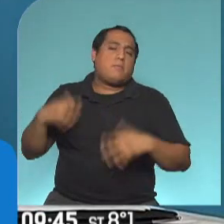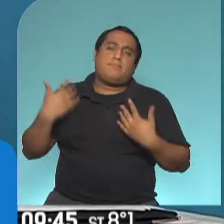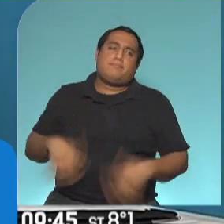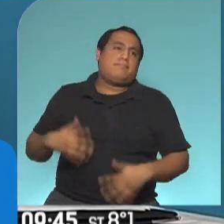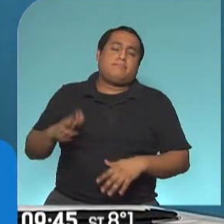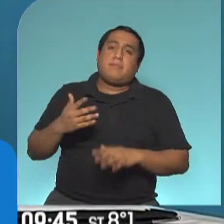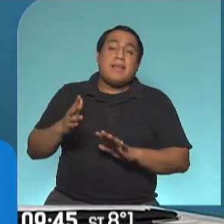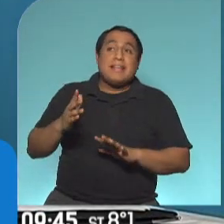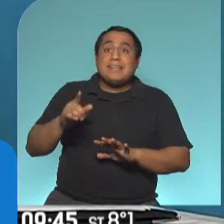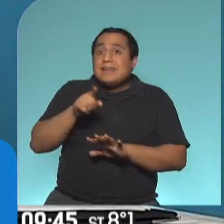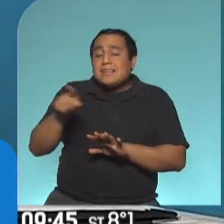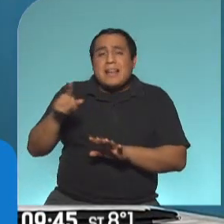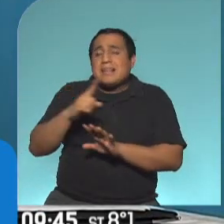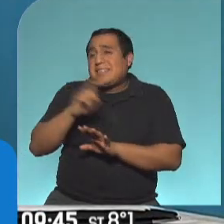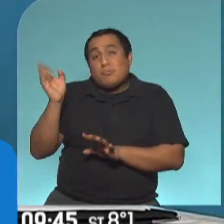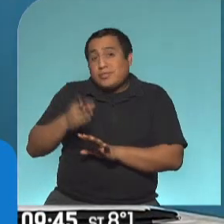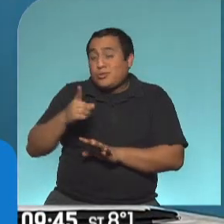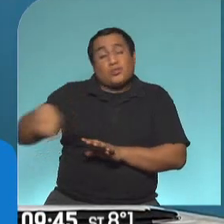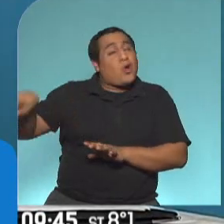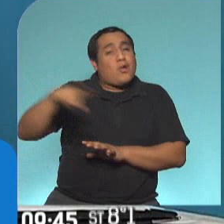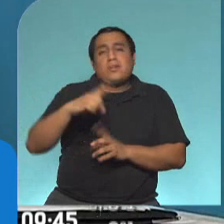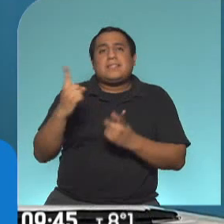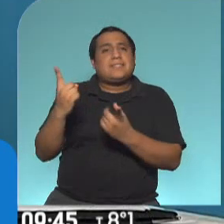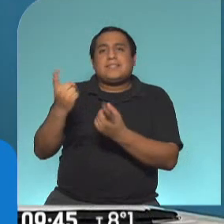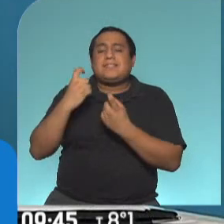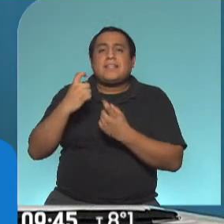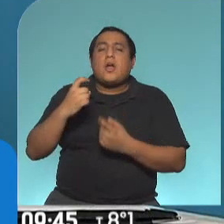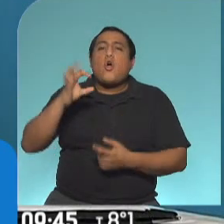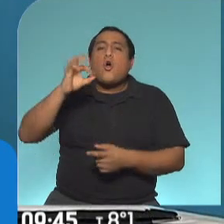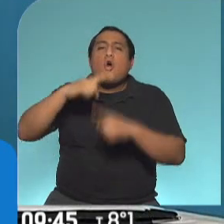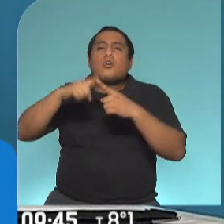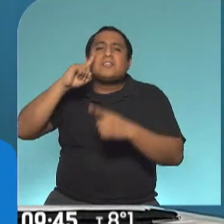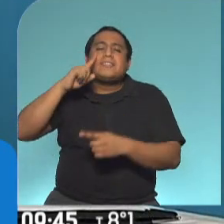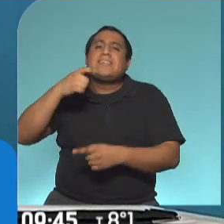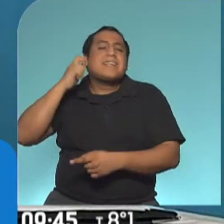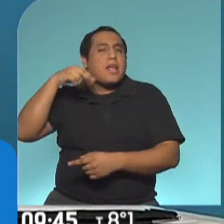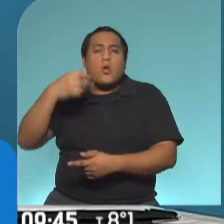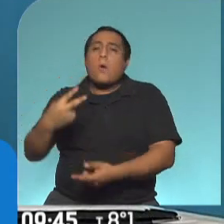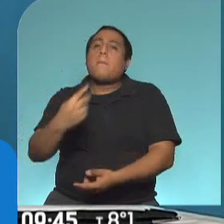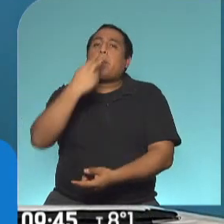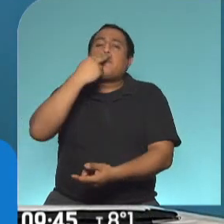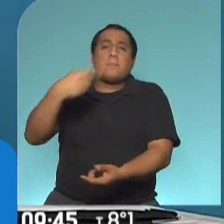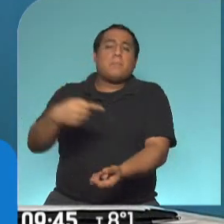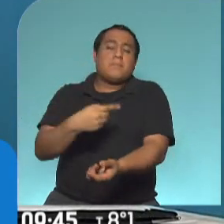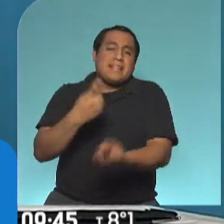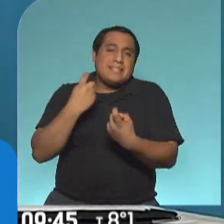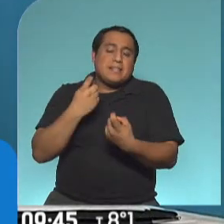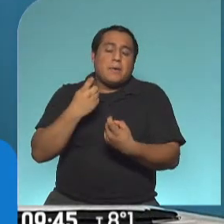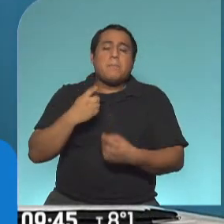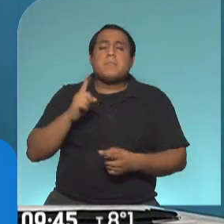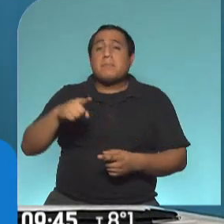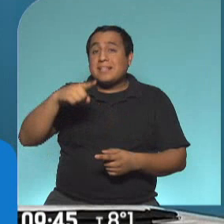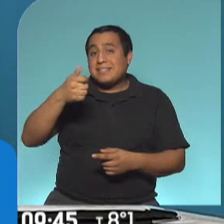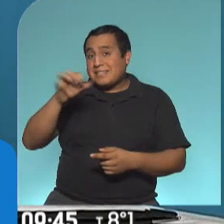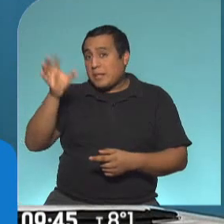de ellos requiere asistencia con con oxígeno en altas concentraciones y un 70%